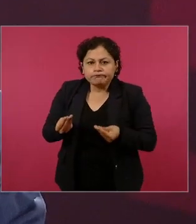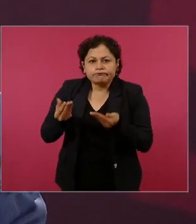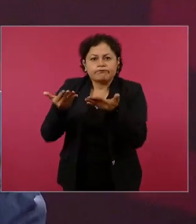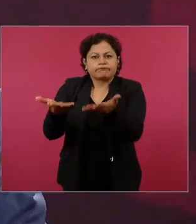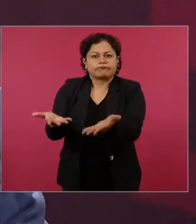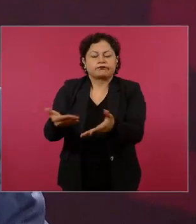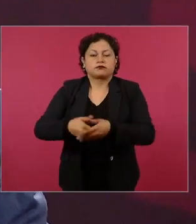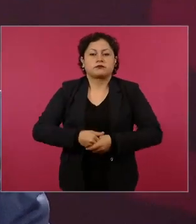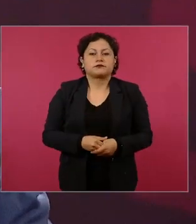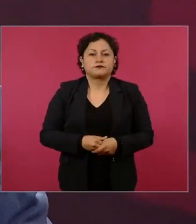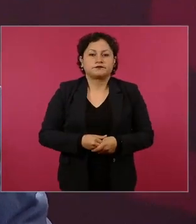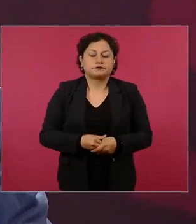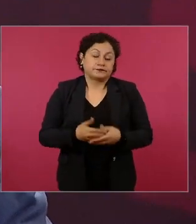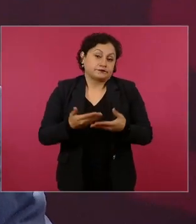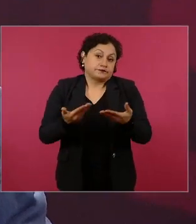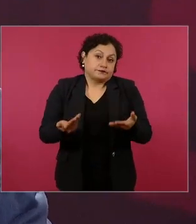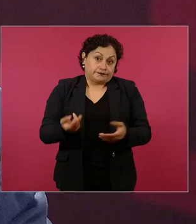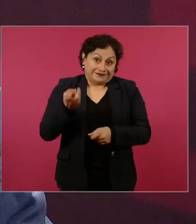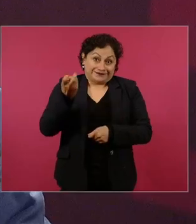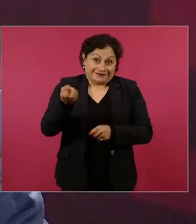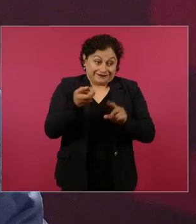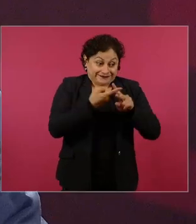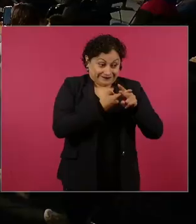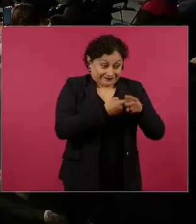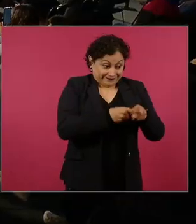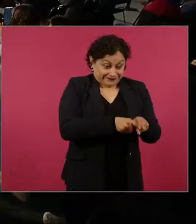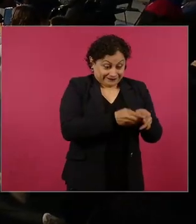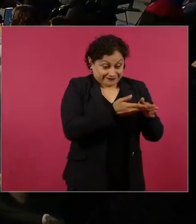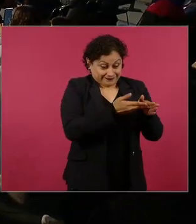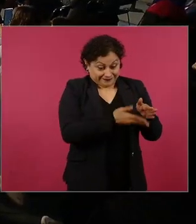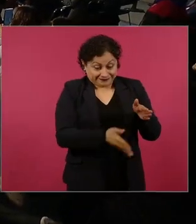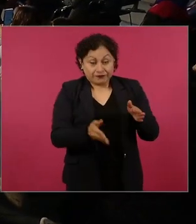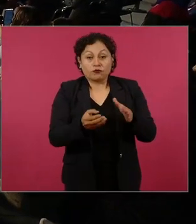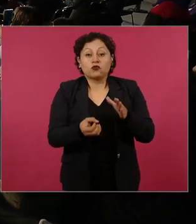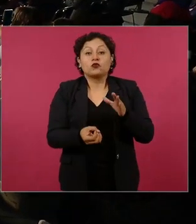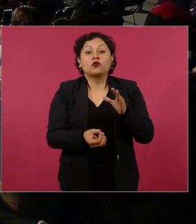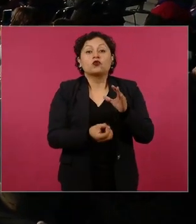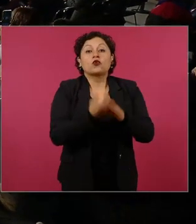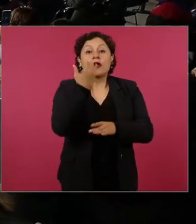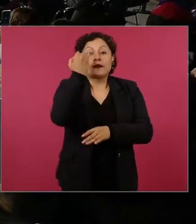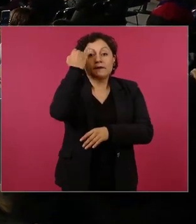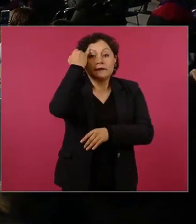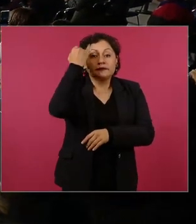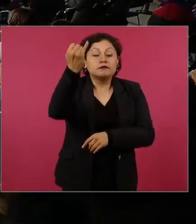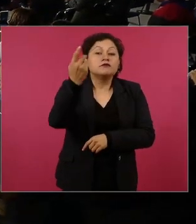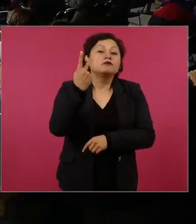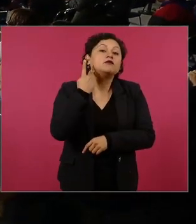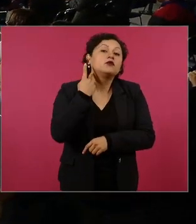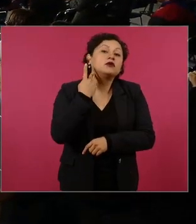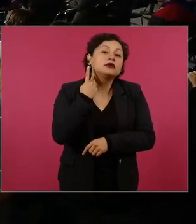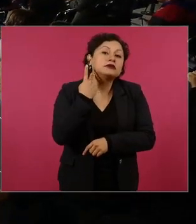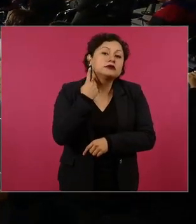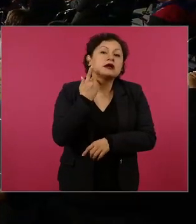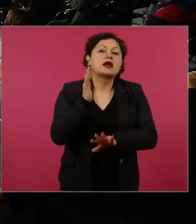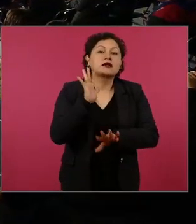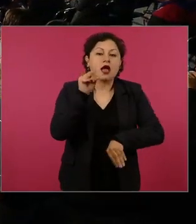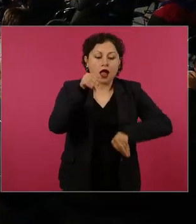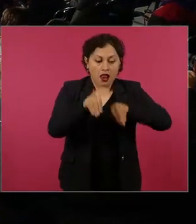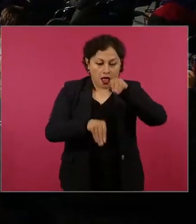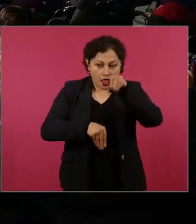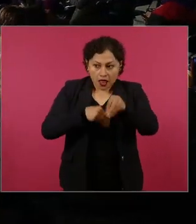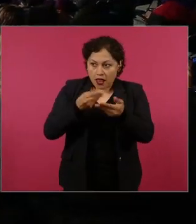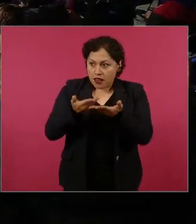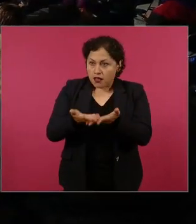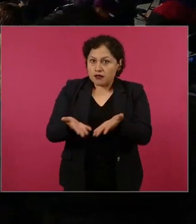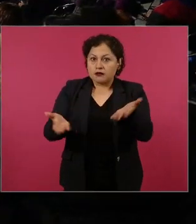Y como resultado de esa nueva política, pues han aumentado los salarios, como